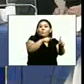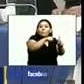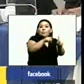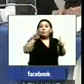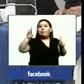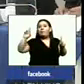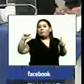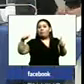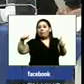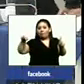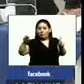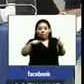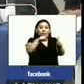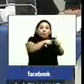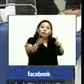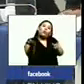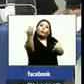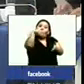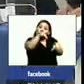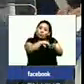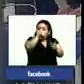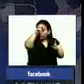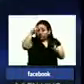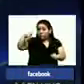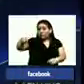de Guevara, quien busca la reelección.